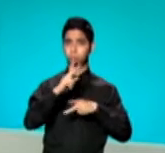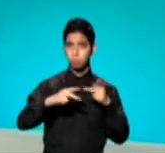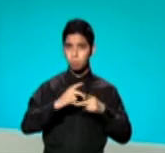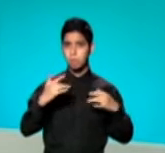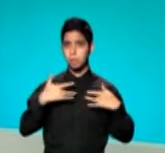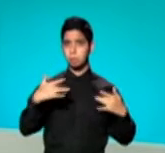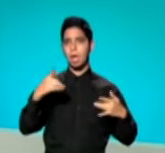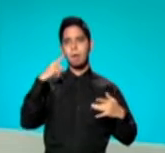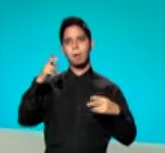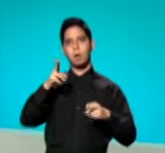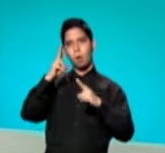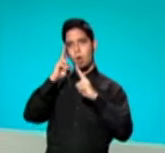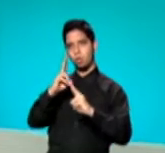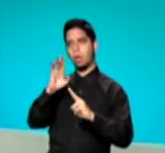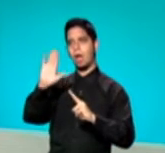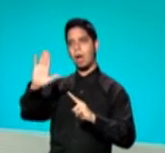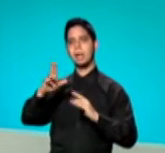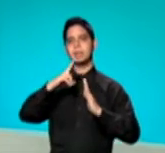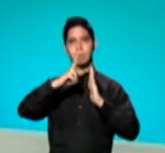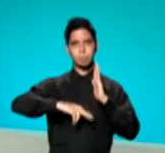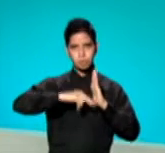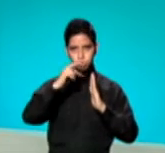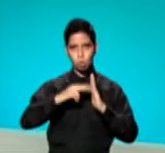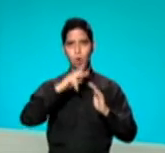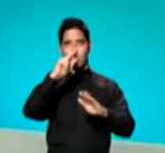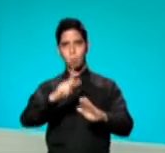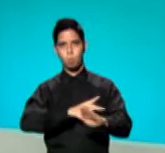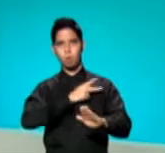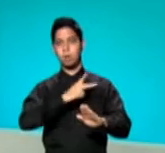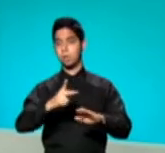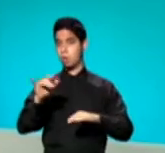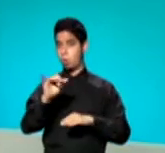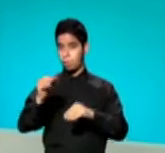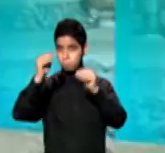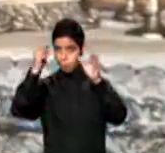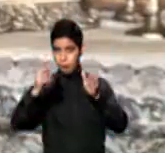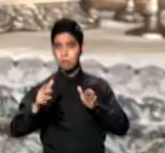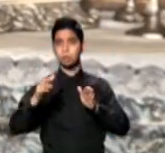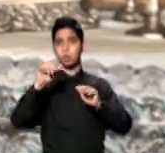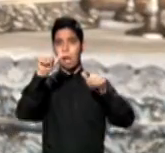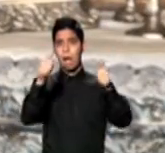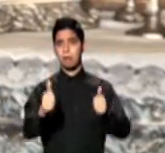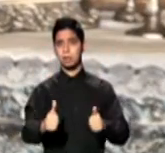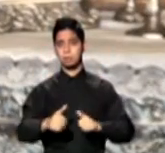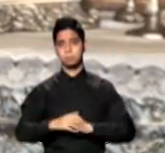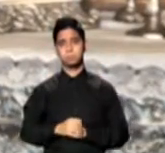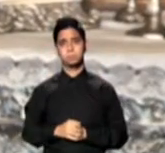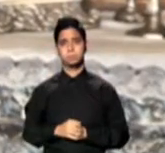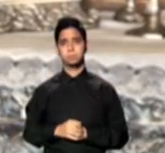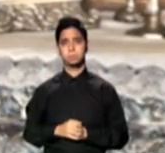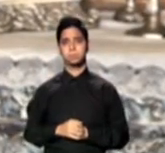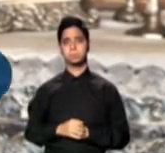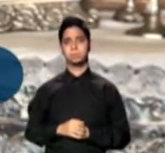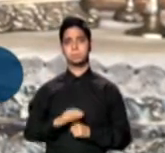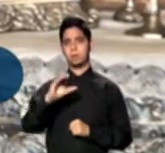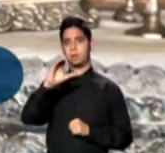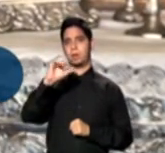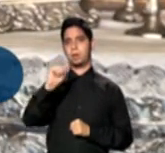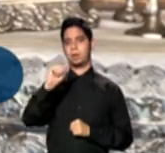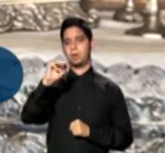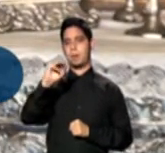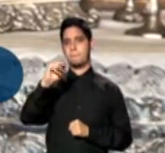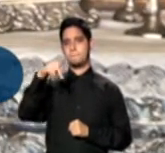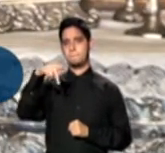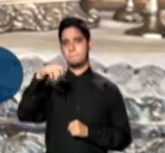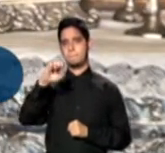trayectoria artística de este pintor, poeta y profesor de arte. La Campechada reúne en